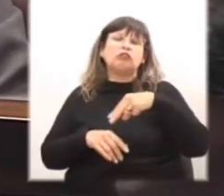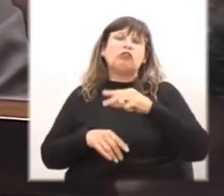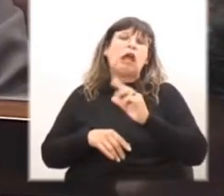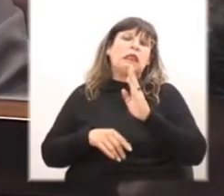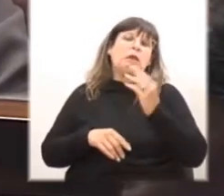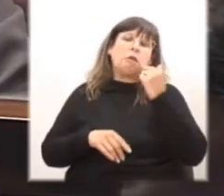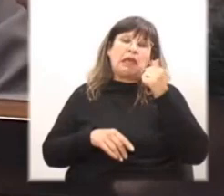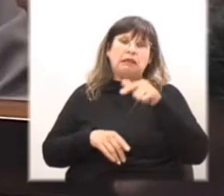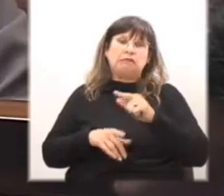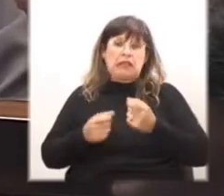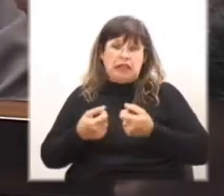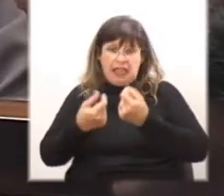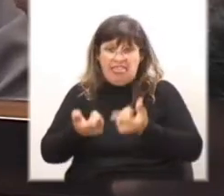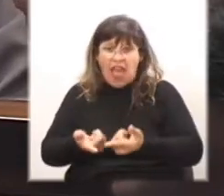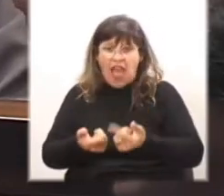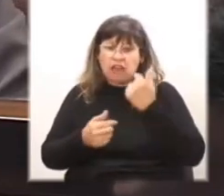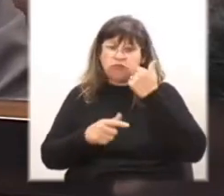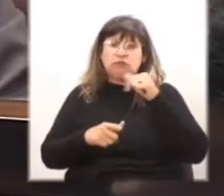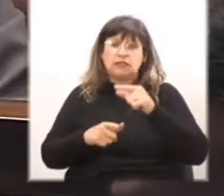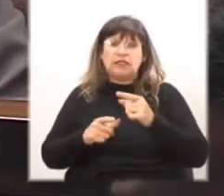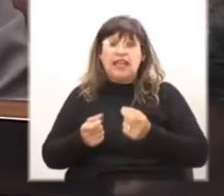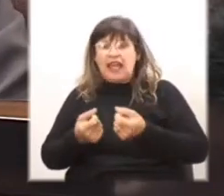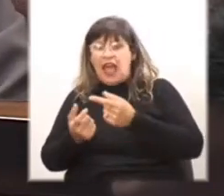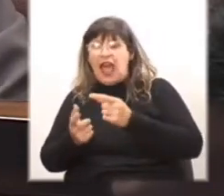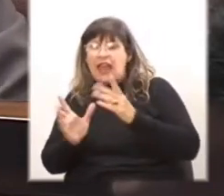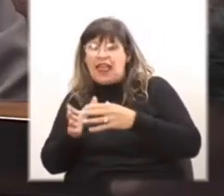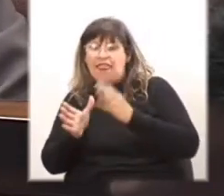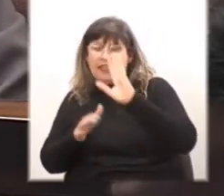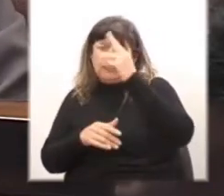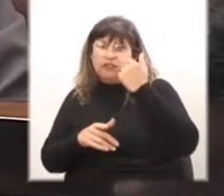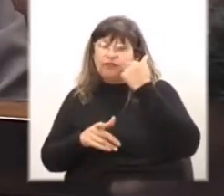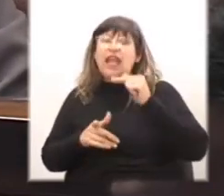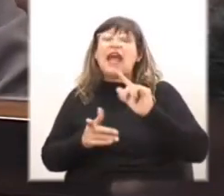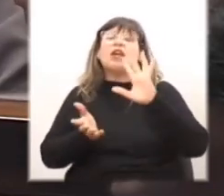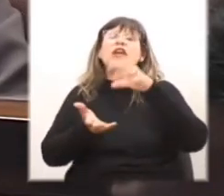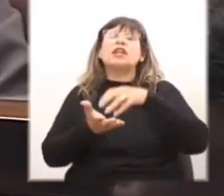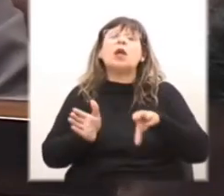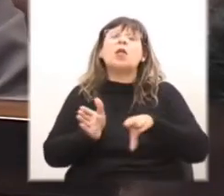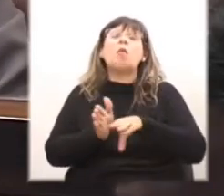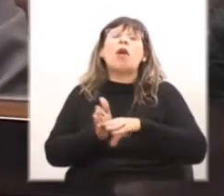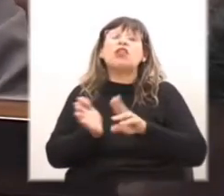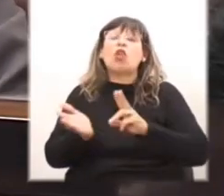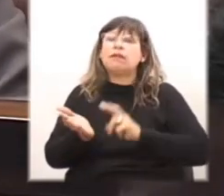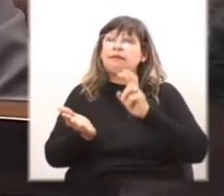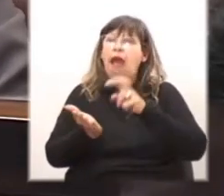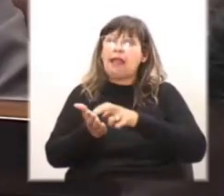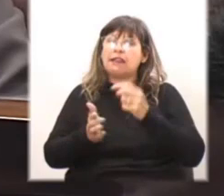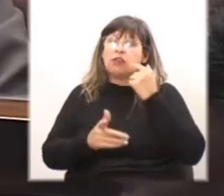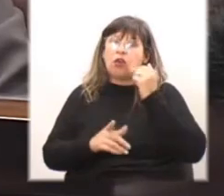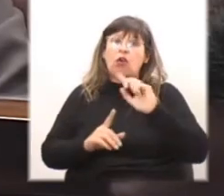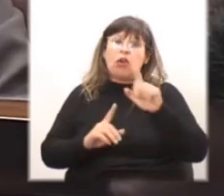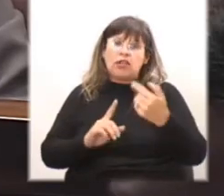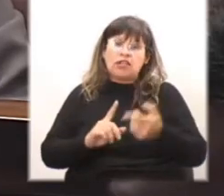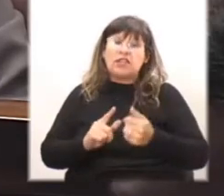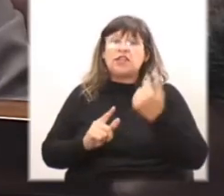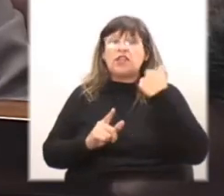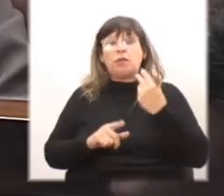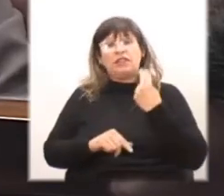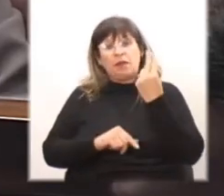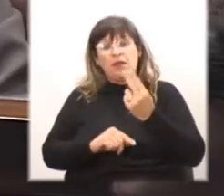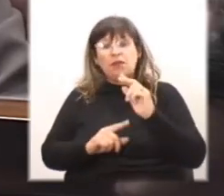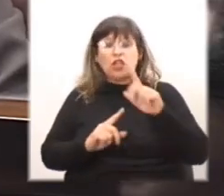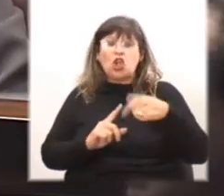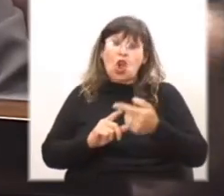la ANP a la Delegación de Uruguay las instalaciones del puerto de Salto, y posteriormente se autorizaron otras resoluciones